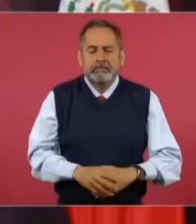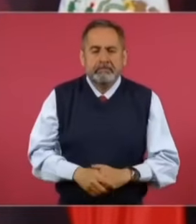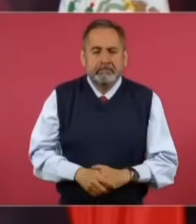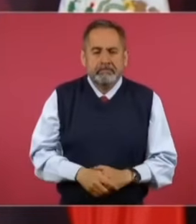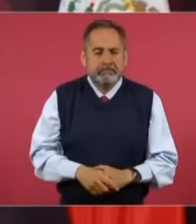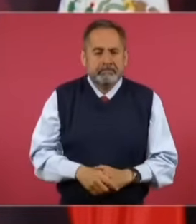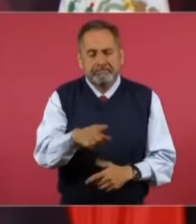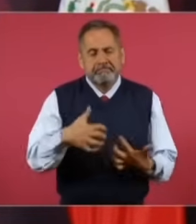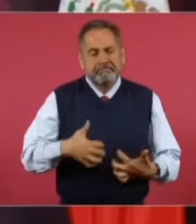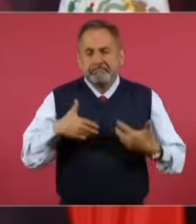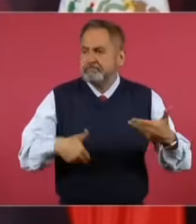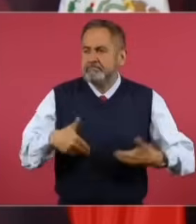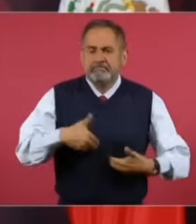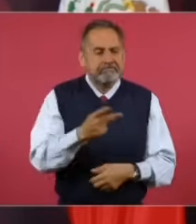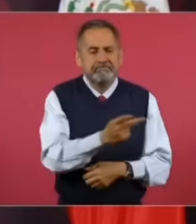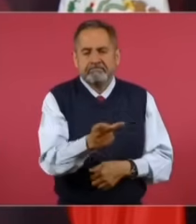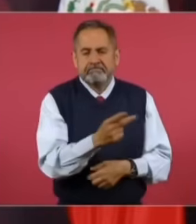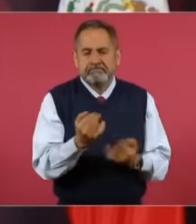¿Me están molestos?